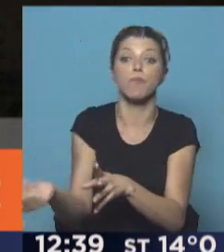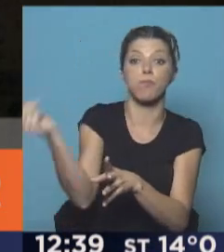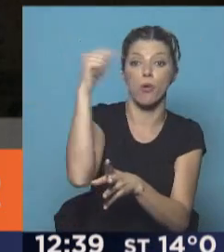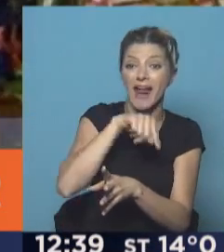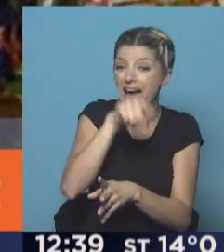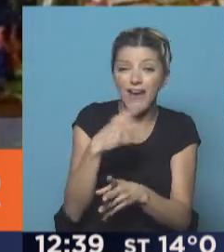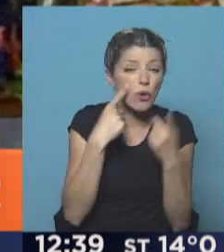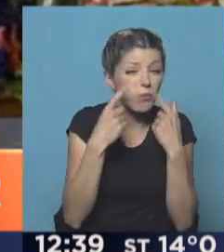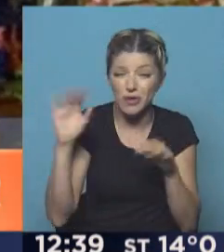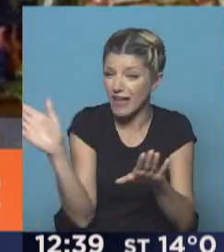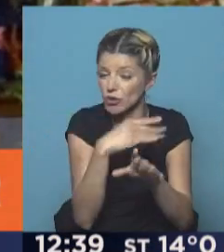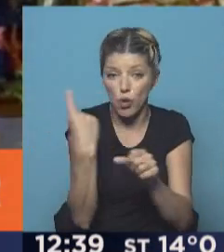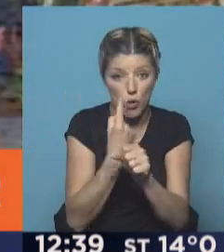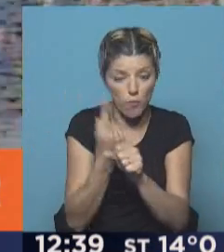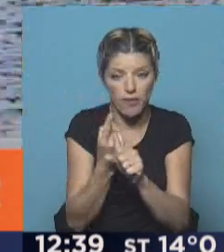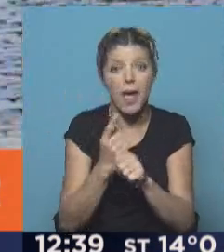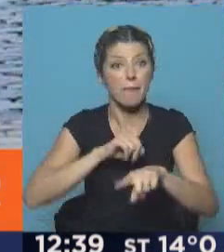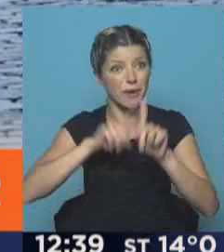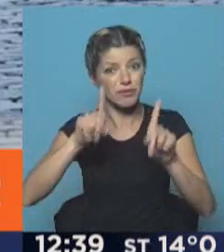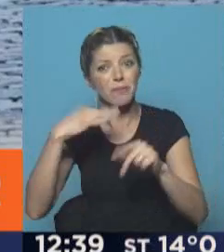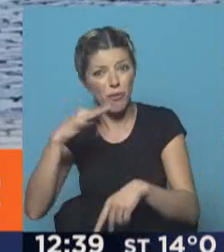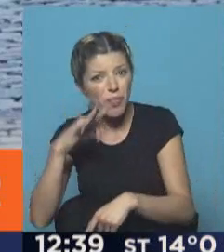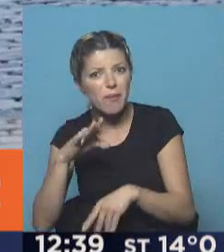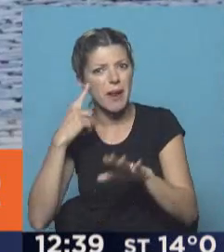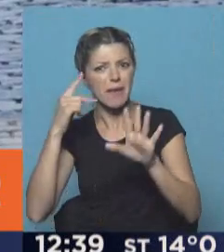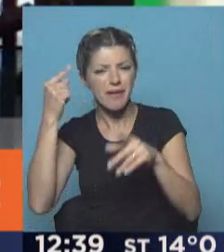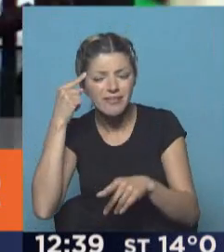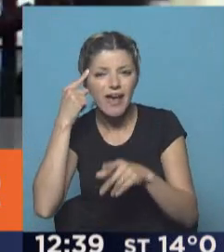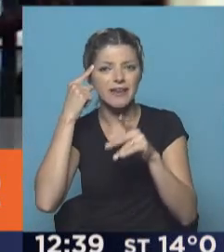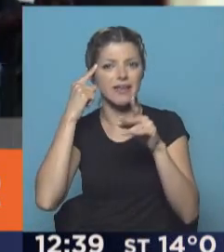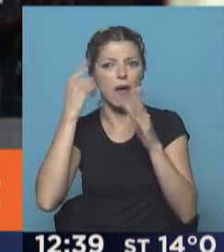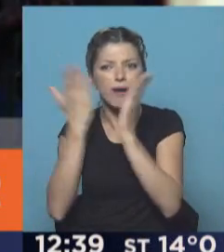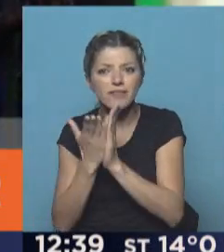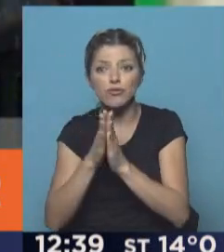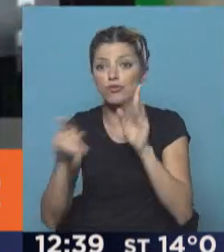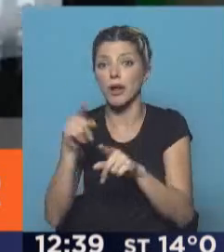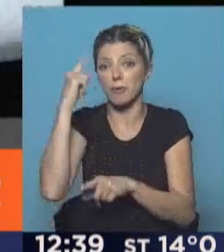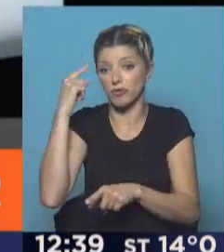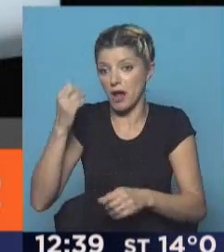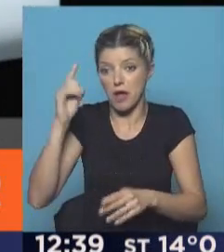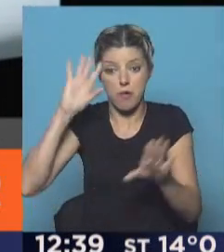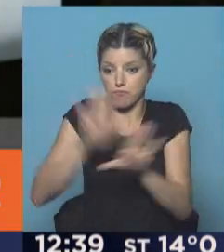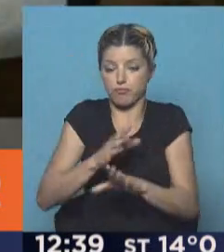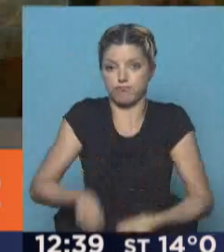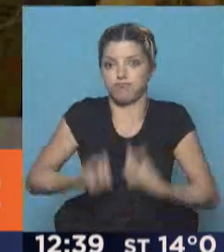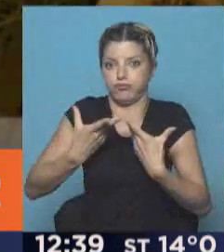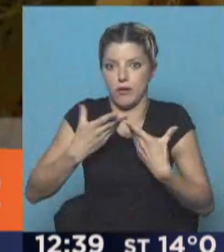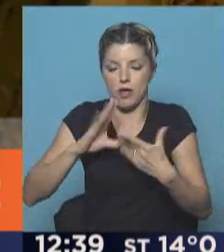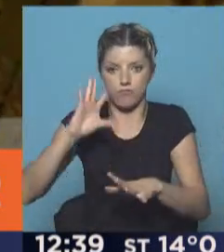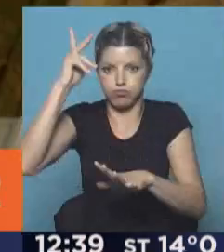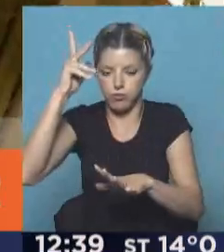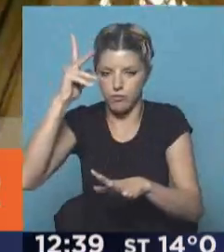además, deben estar en alerta para frenar a los simpatizantes de última hora. Francia tiene 10.000